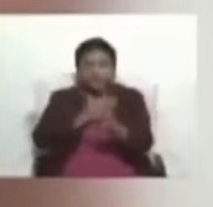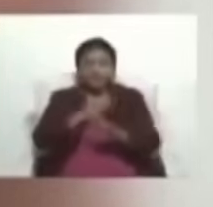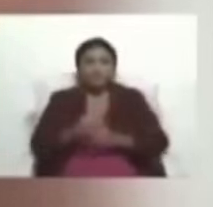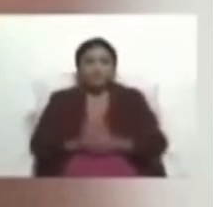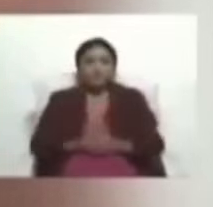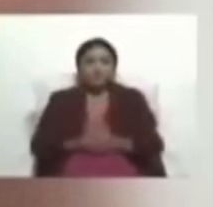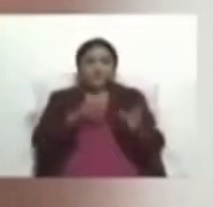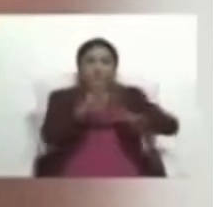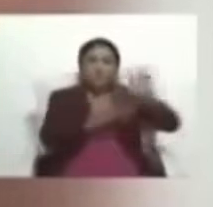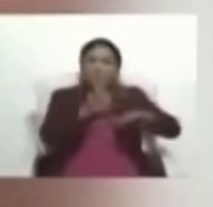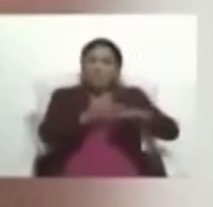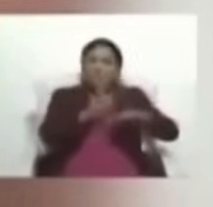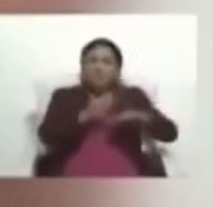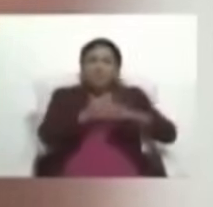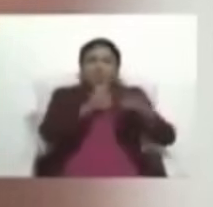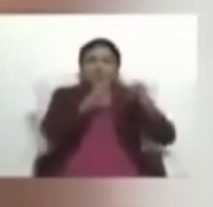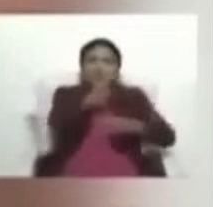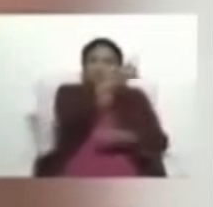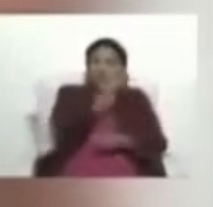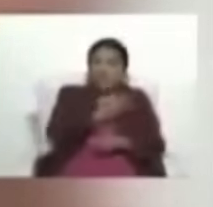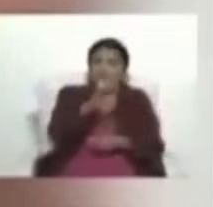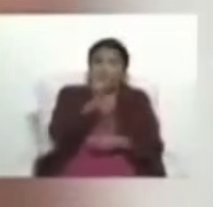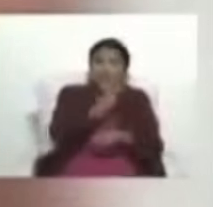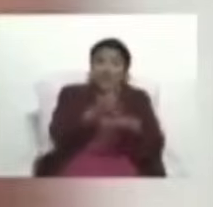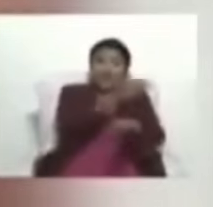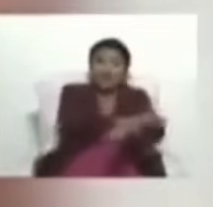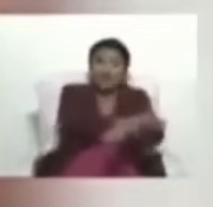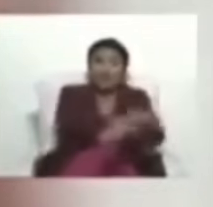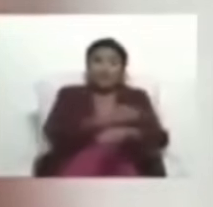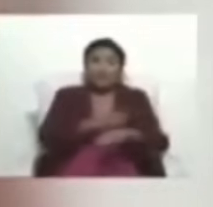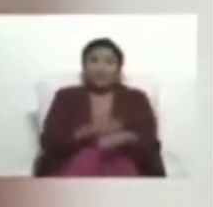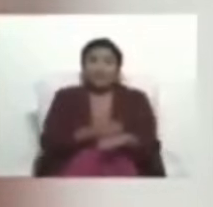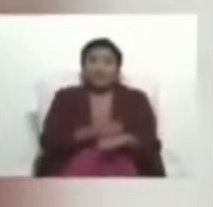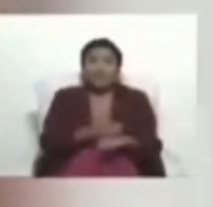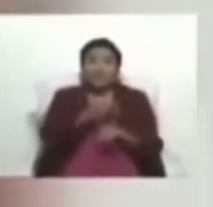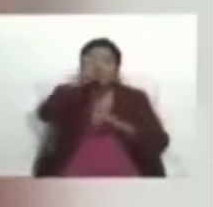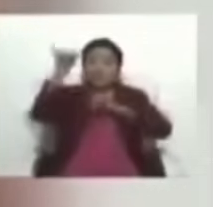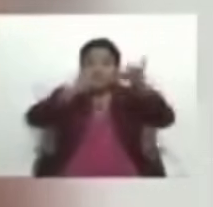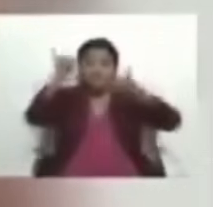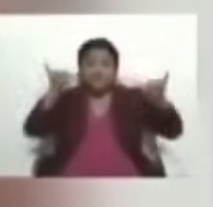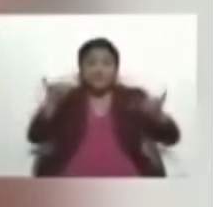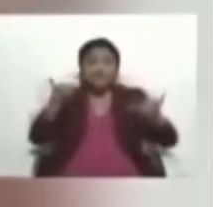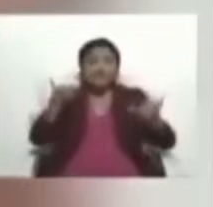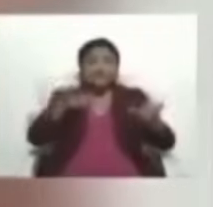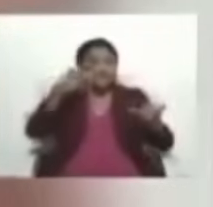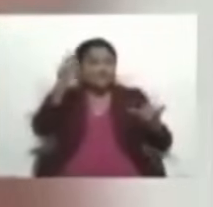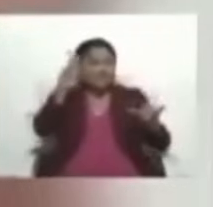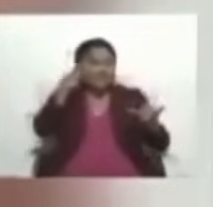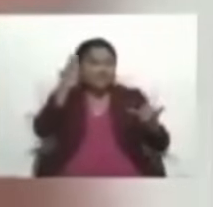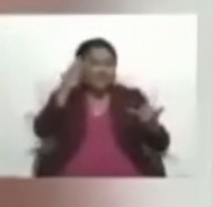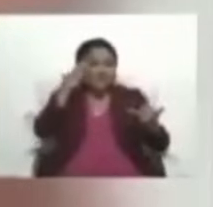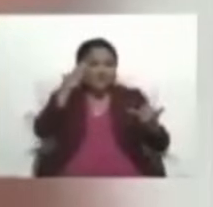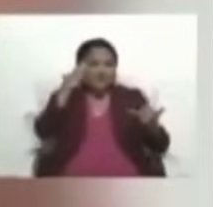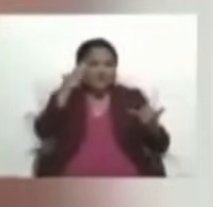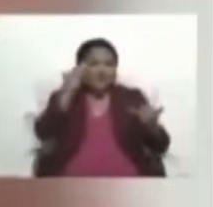El problema empezó en Chile un mes antes, cuando en plena gira supe, después de haber